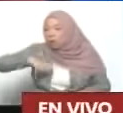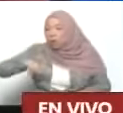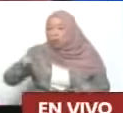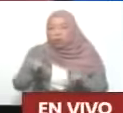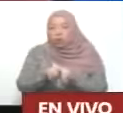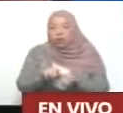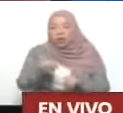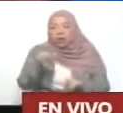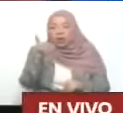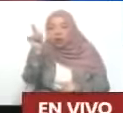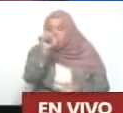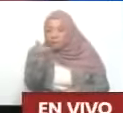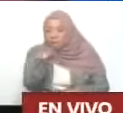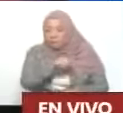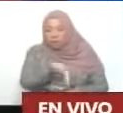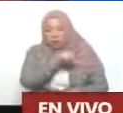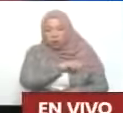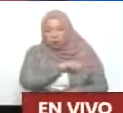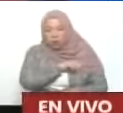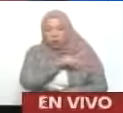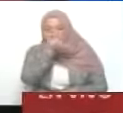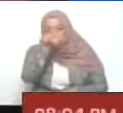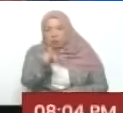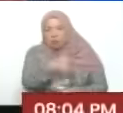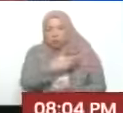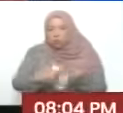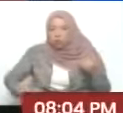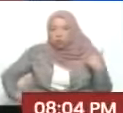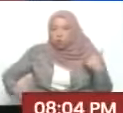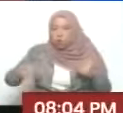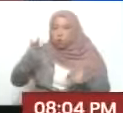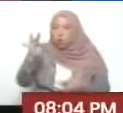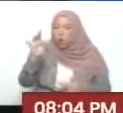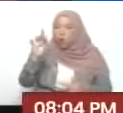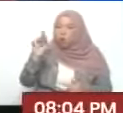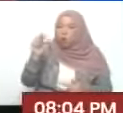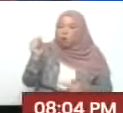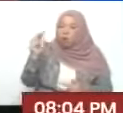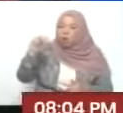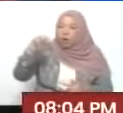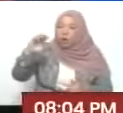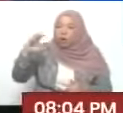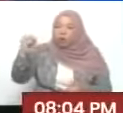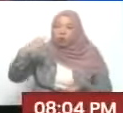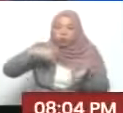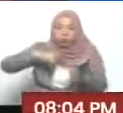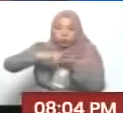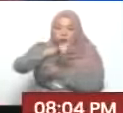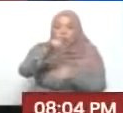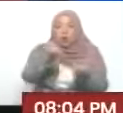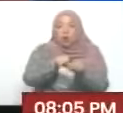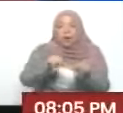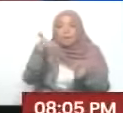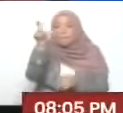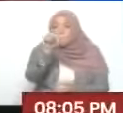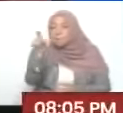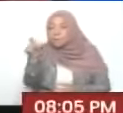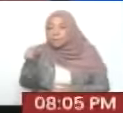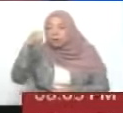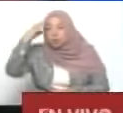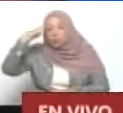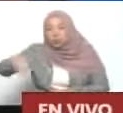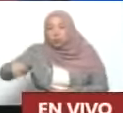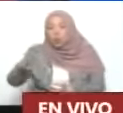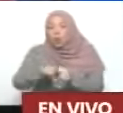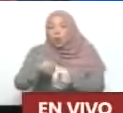histórica. De hecho, a Franco lo imponen los ejércitos, los aviones y las bombas de Mussolini y de Hitler.